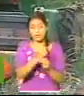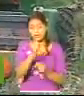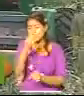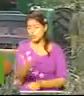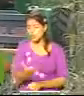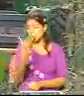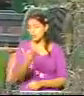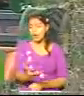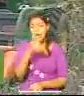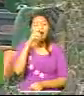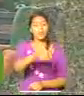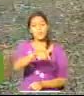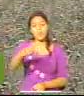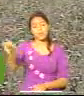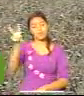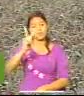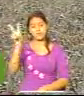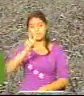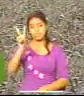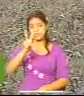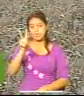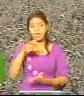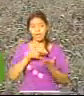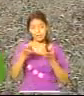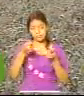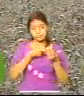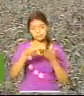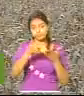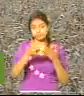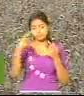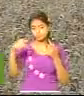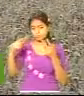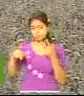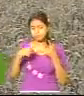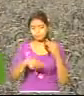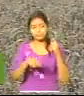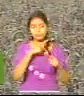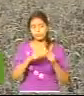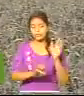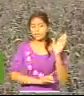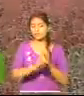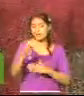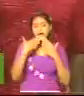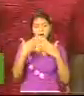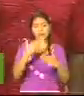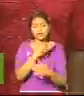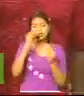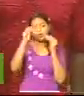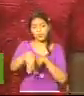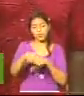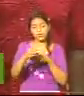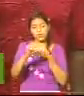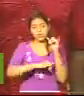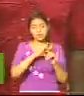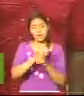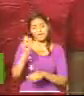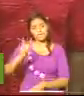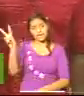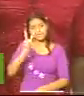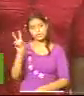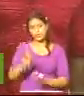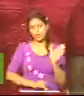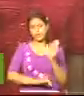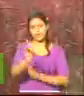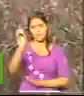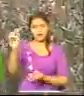más importante, el pueblo venezolano, el financiamiento y en fin, todos los avances gracias a nuestros convenios internacionales, Venezuela va en